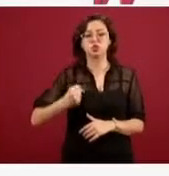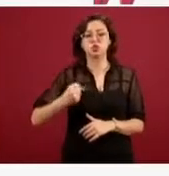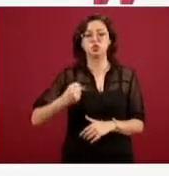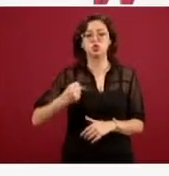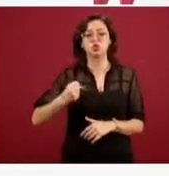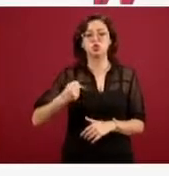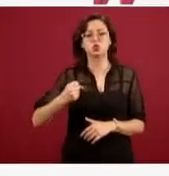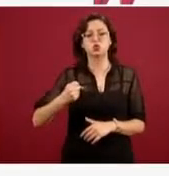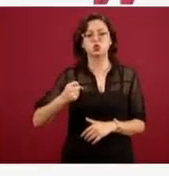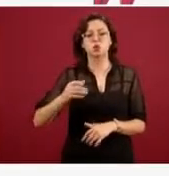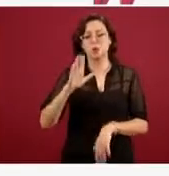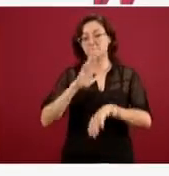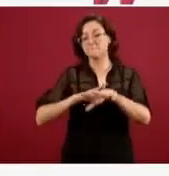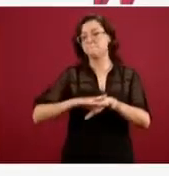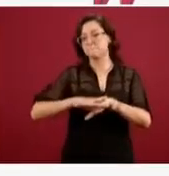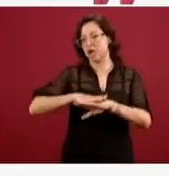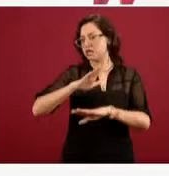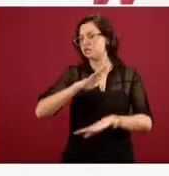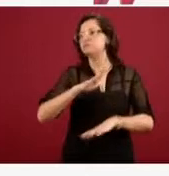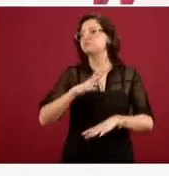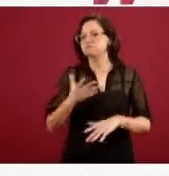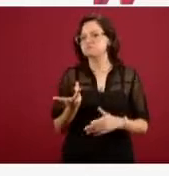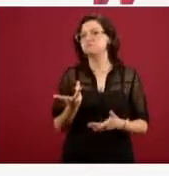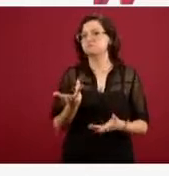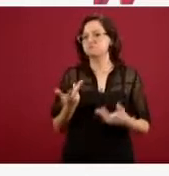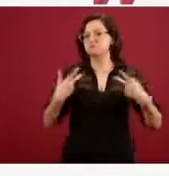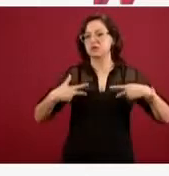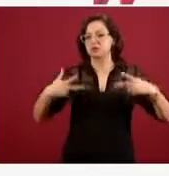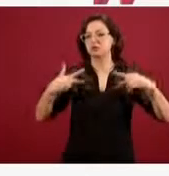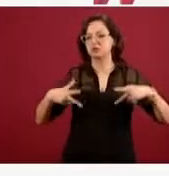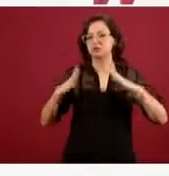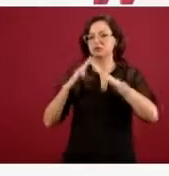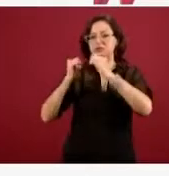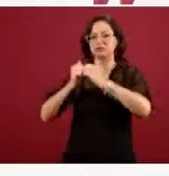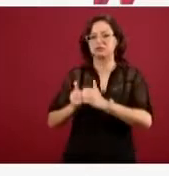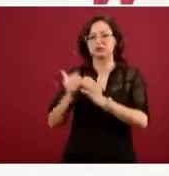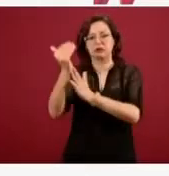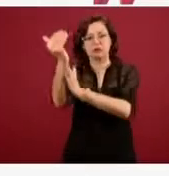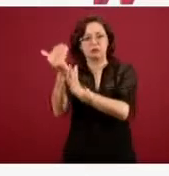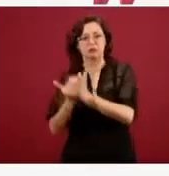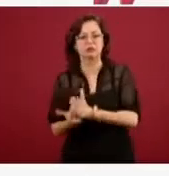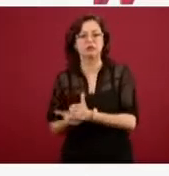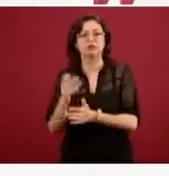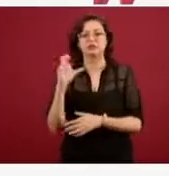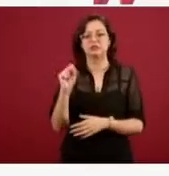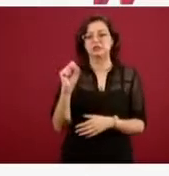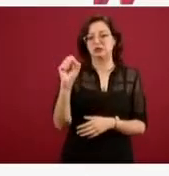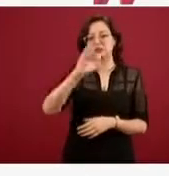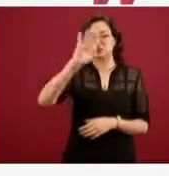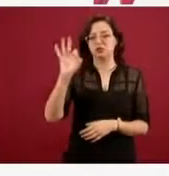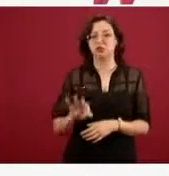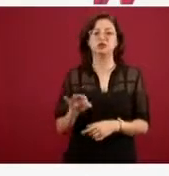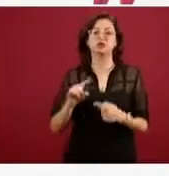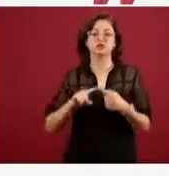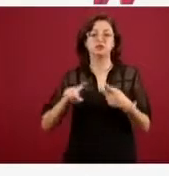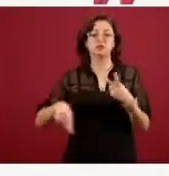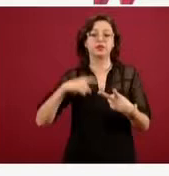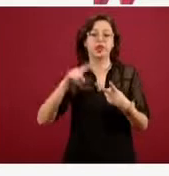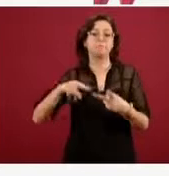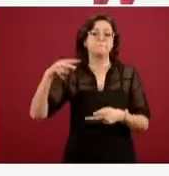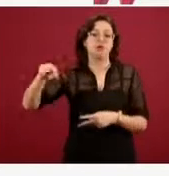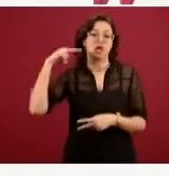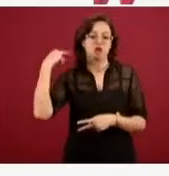más disminución ha tenido, que supera el 60%, y en Veracruz cerca